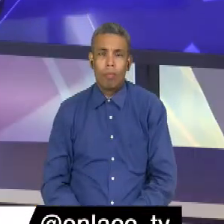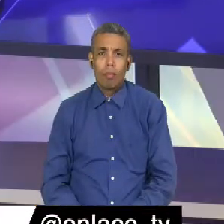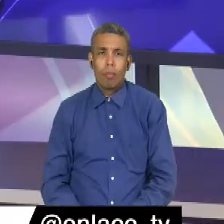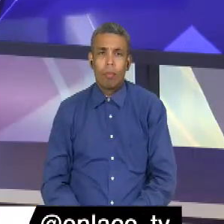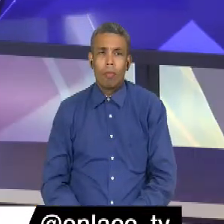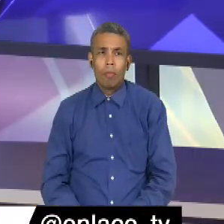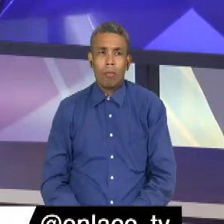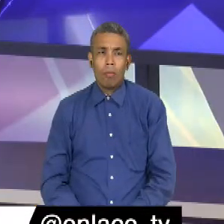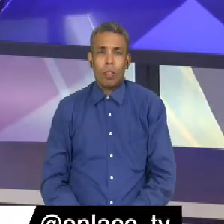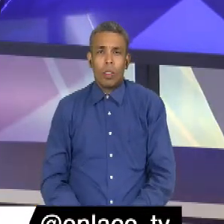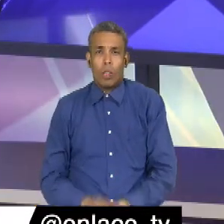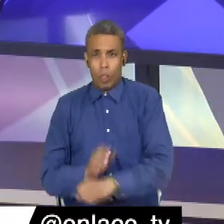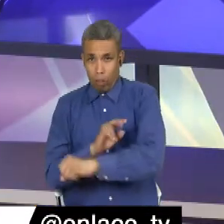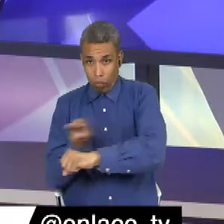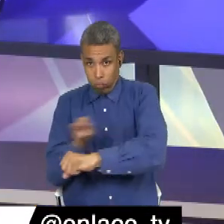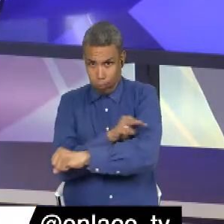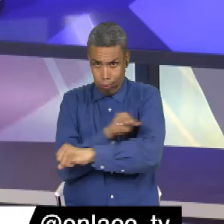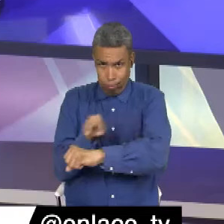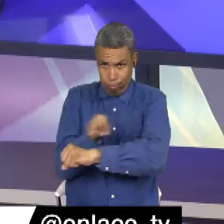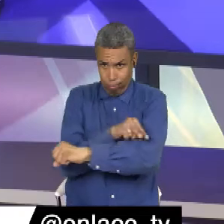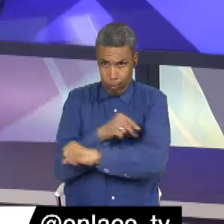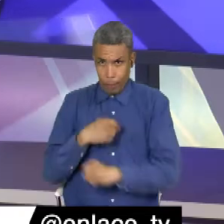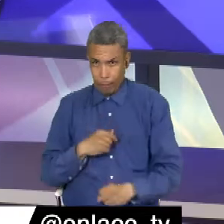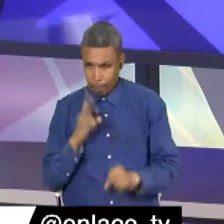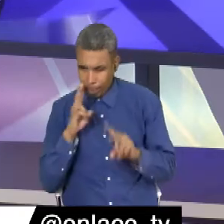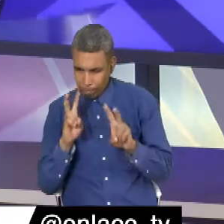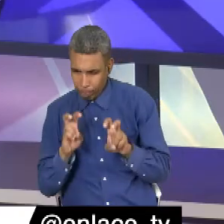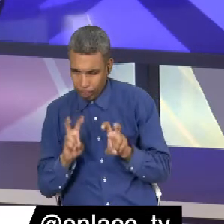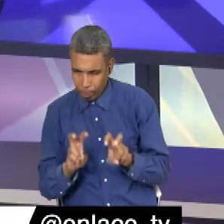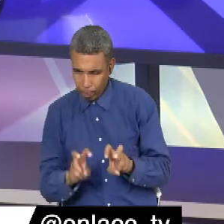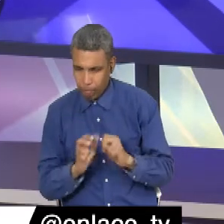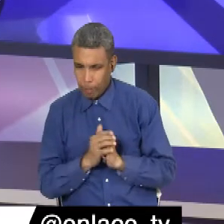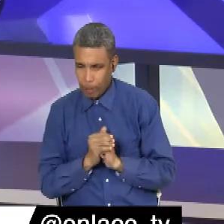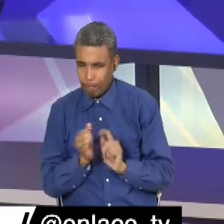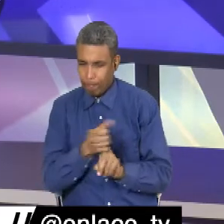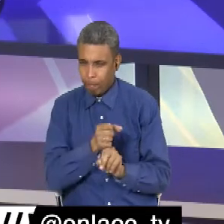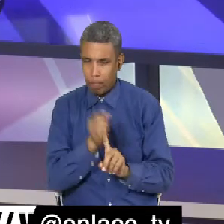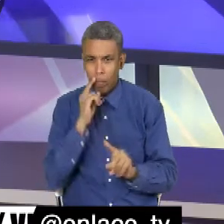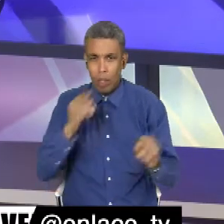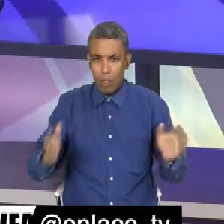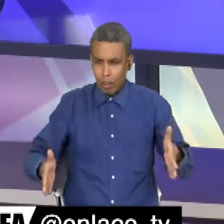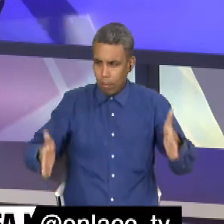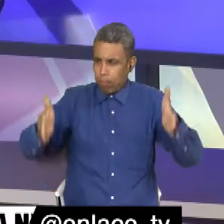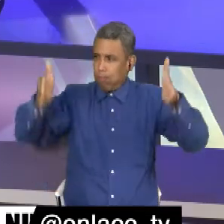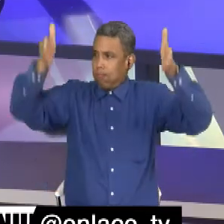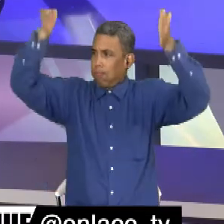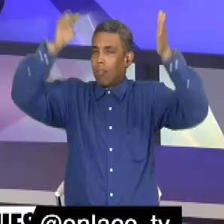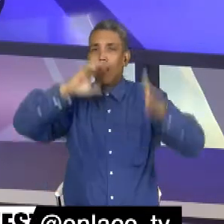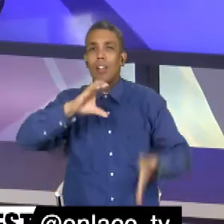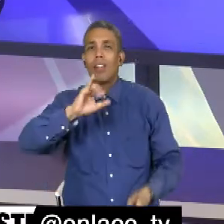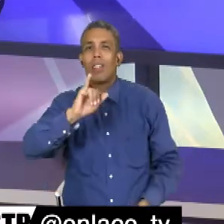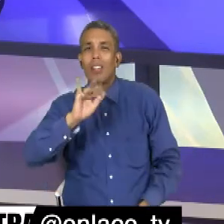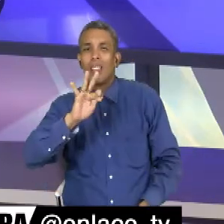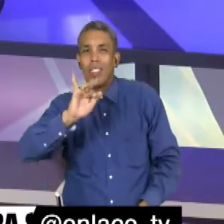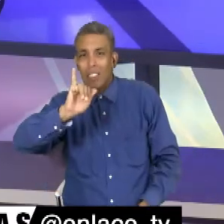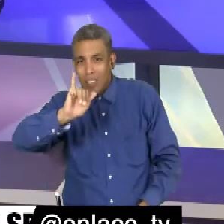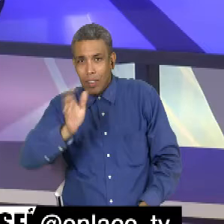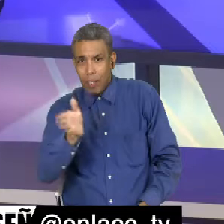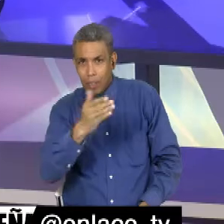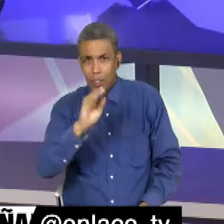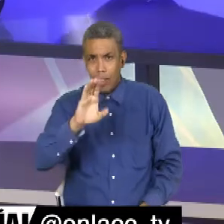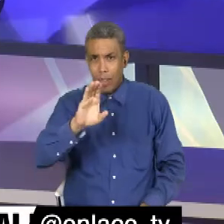La personería encontró algunas inconsistencias en la construcción del edificio City Center ubicado en el sector comercial de Barranca